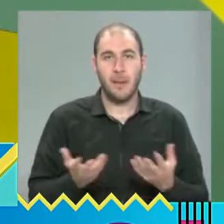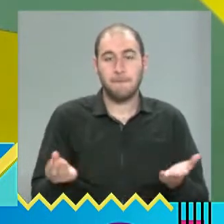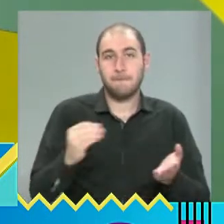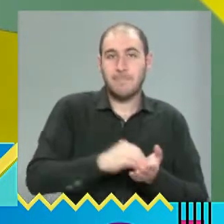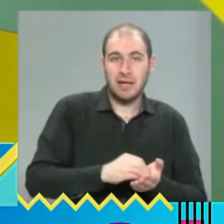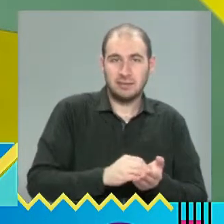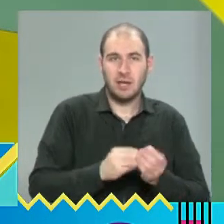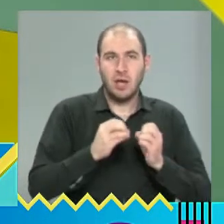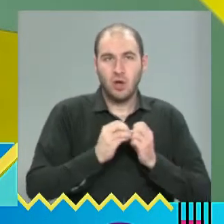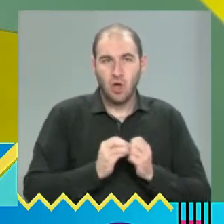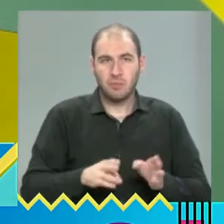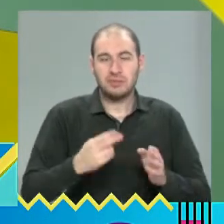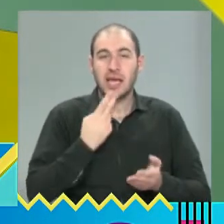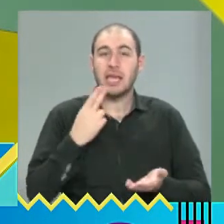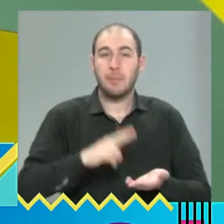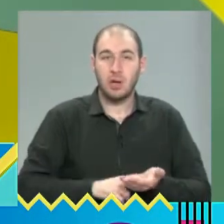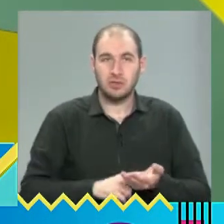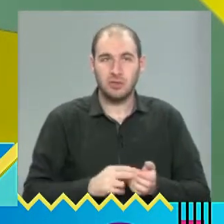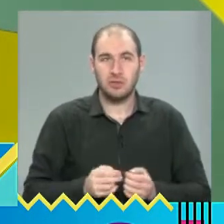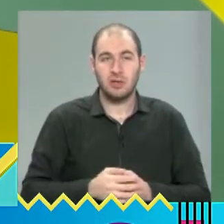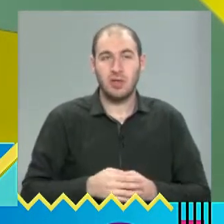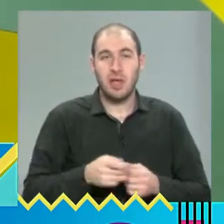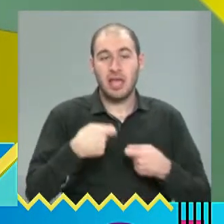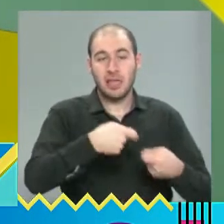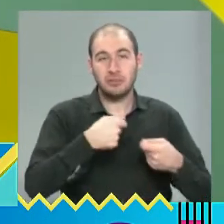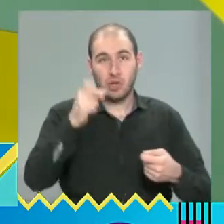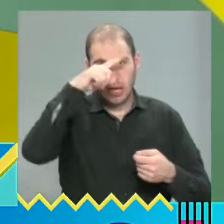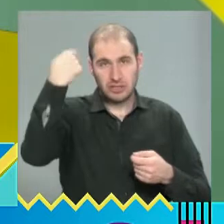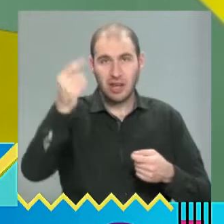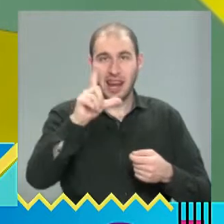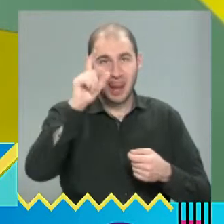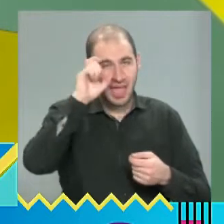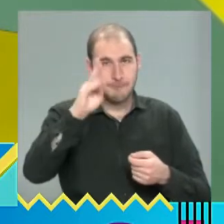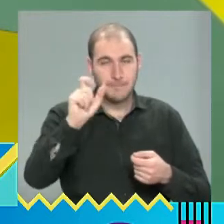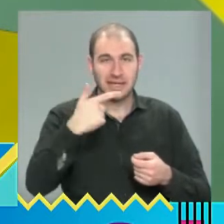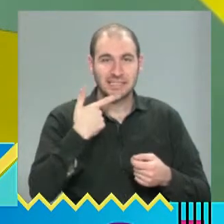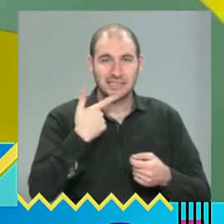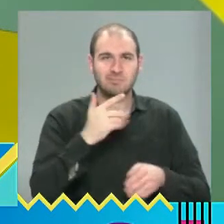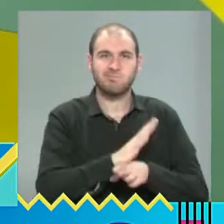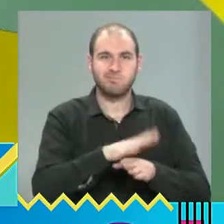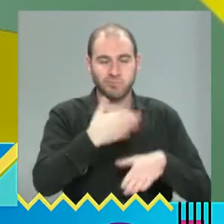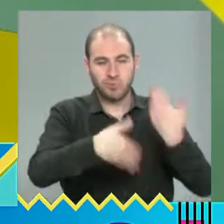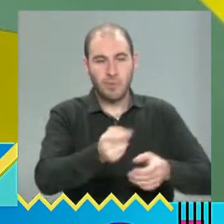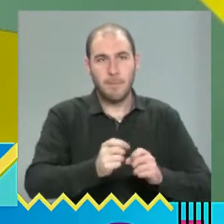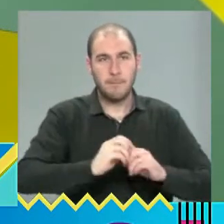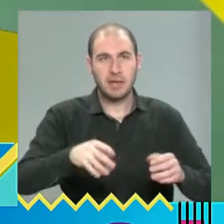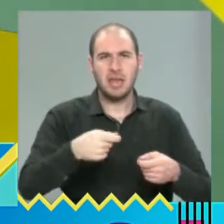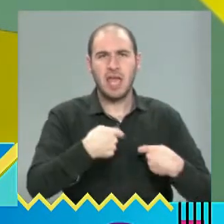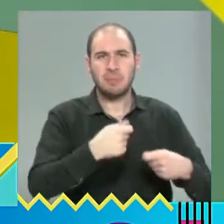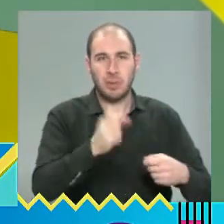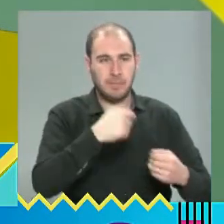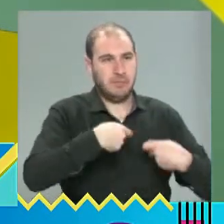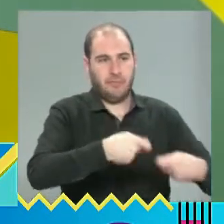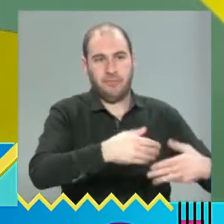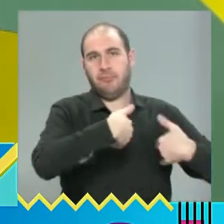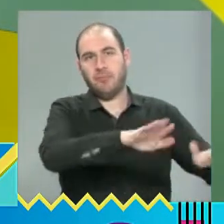hecho de que empezaron a regir los impuestos a los inversores externos en Lebac, lo cual aceleró el desprendimiento de inversiones en